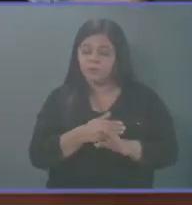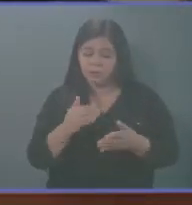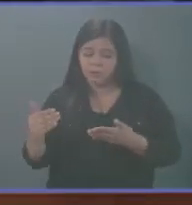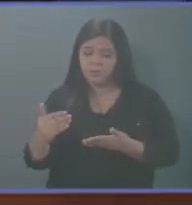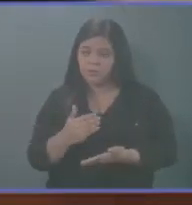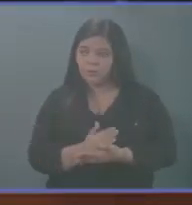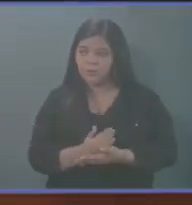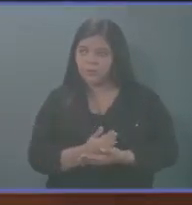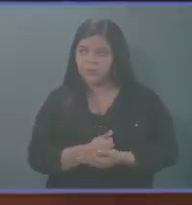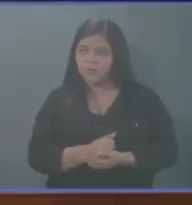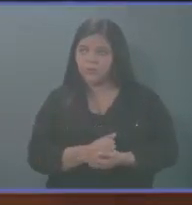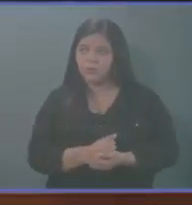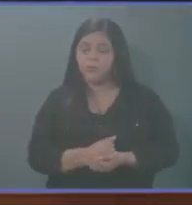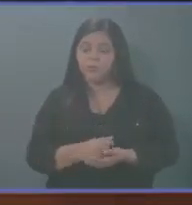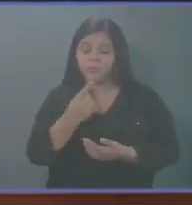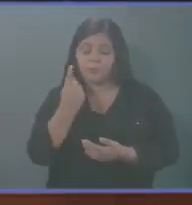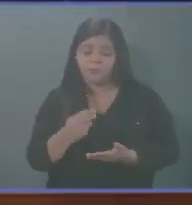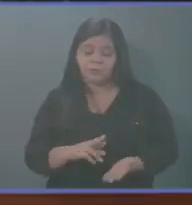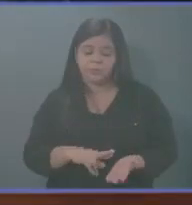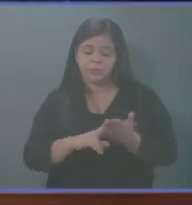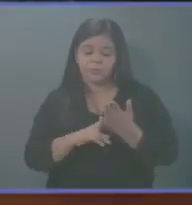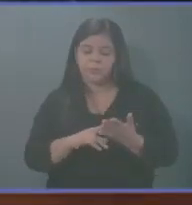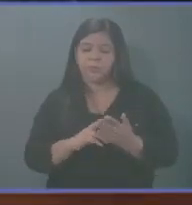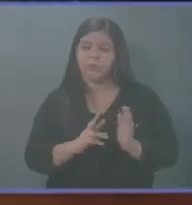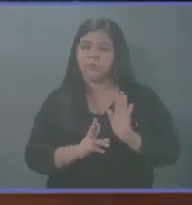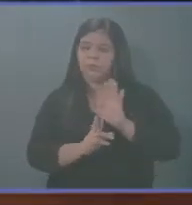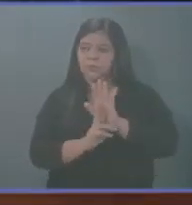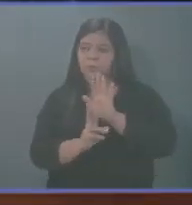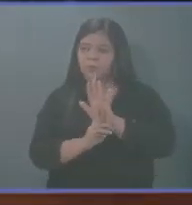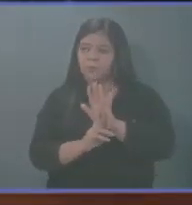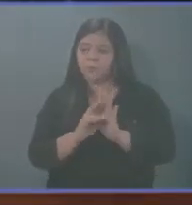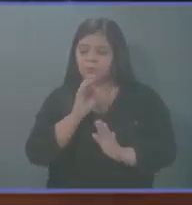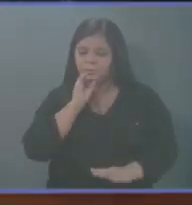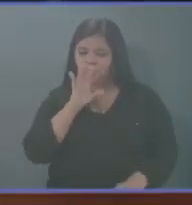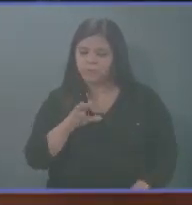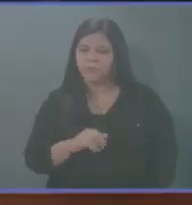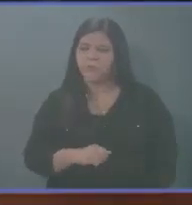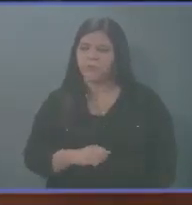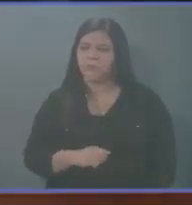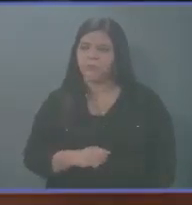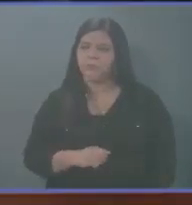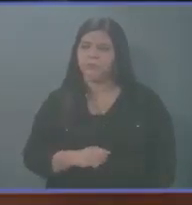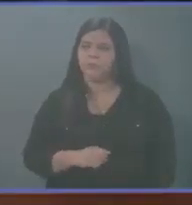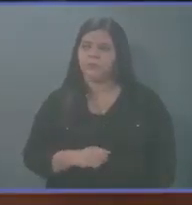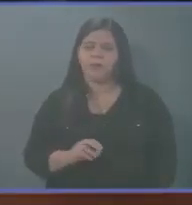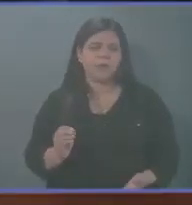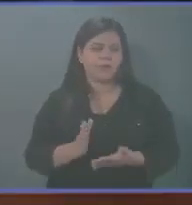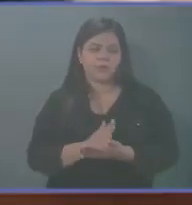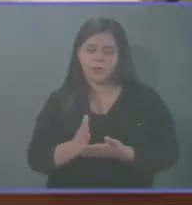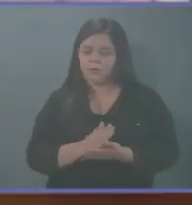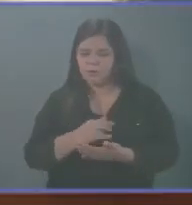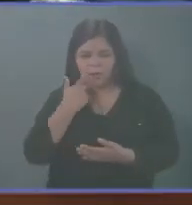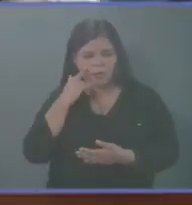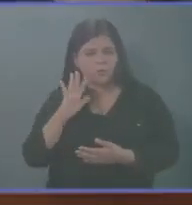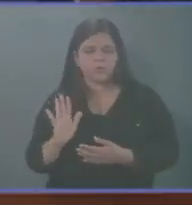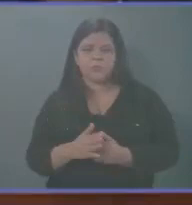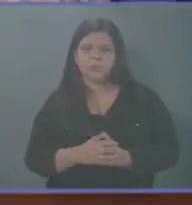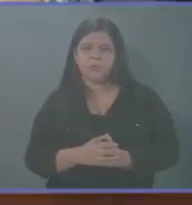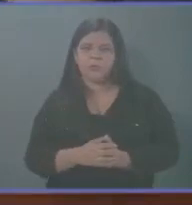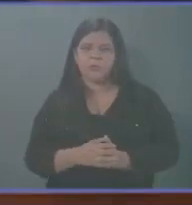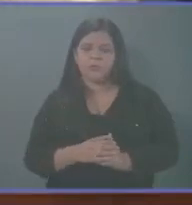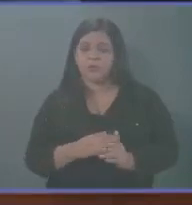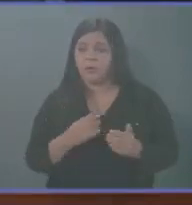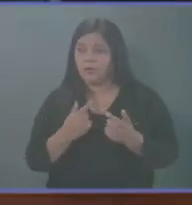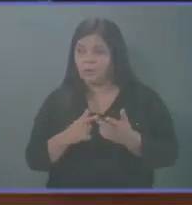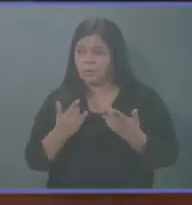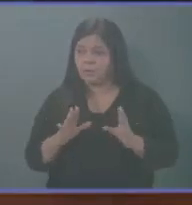como persona rehabilitada. Dice, y que tampoco consta, y no están fijadas ni las